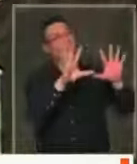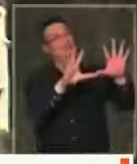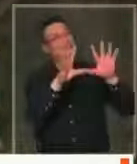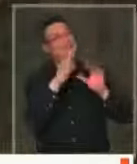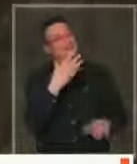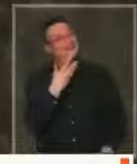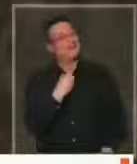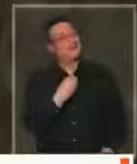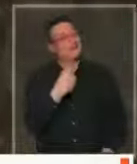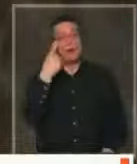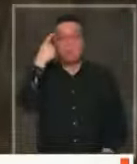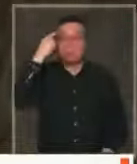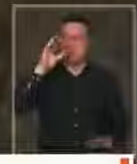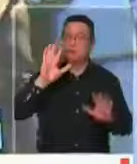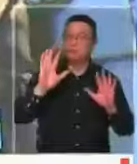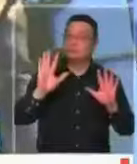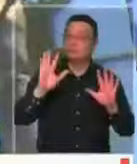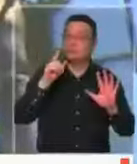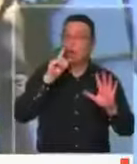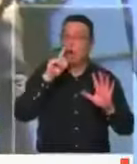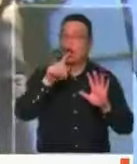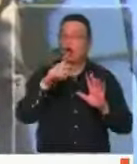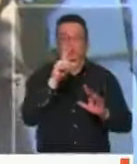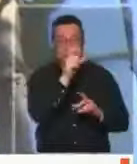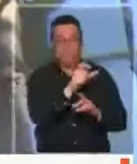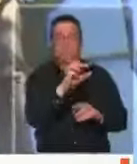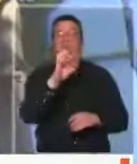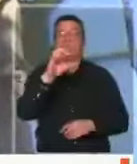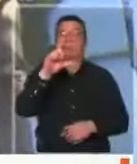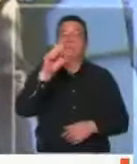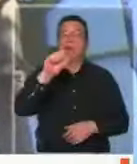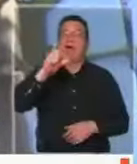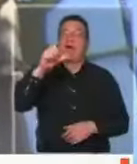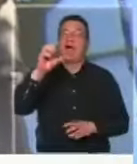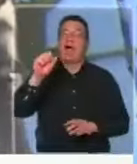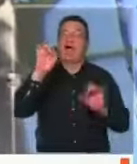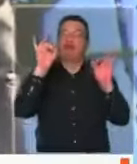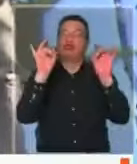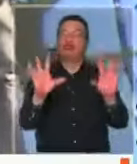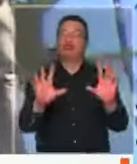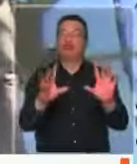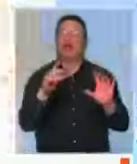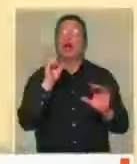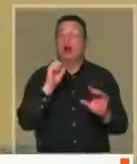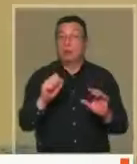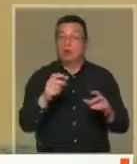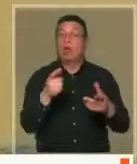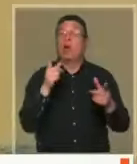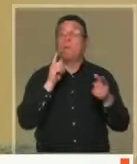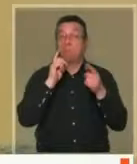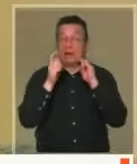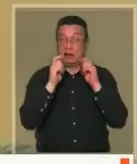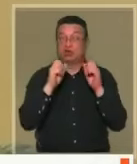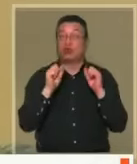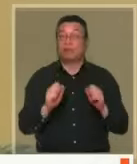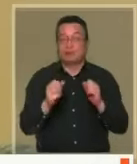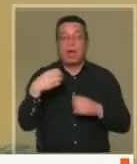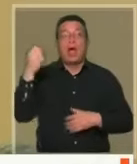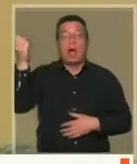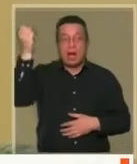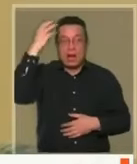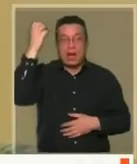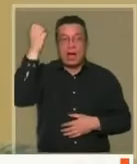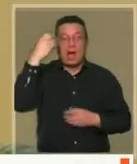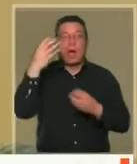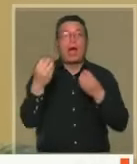pero actualmente los expertos las consideran una plaga que más de un dolor de cabeza pueden traer. Estamos aprendiendo de cómo